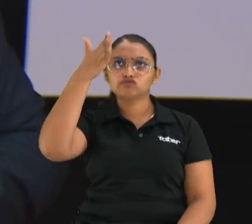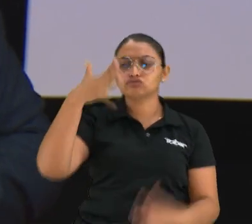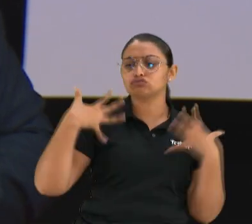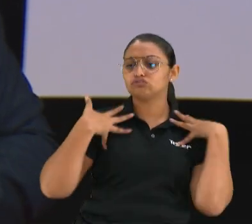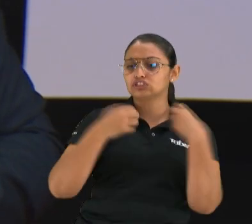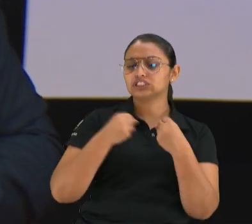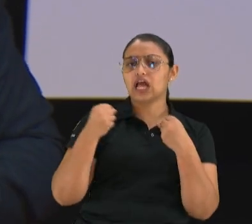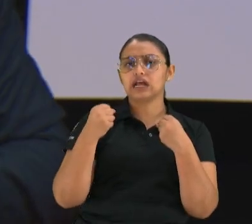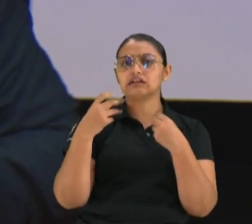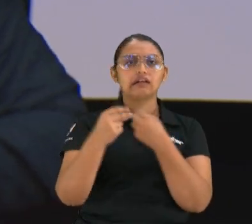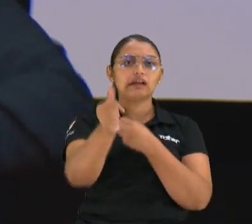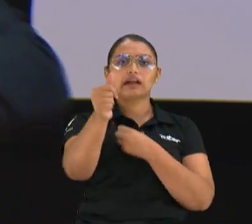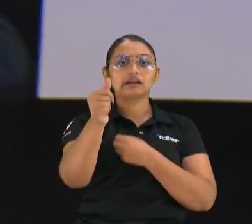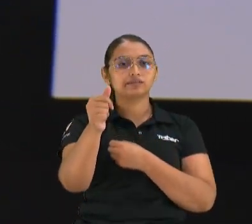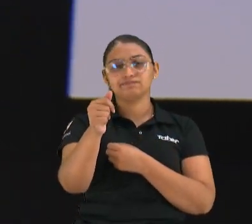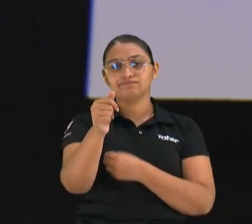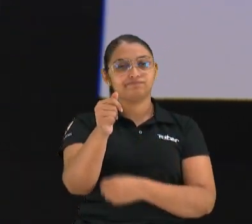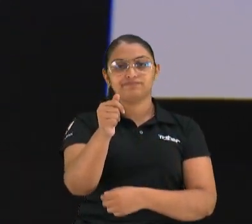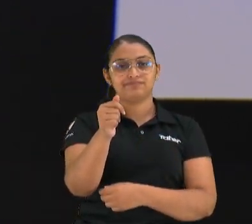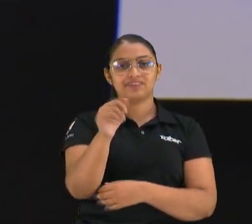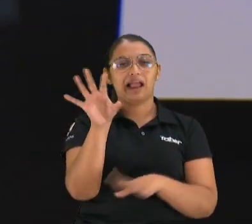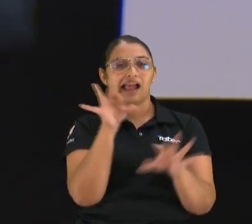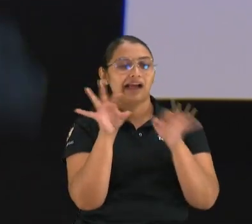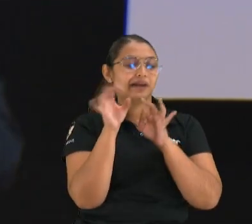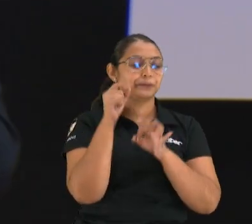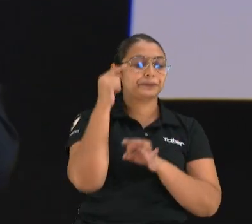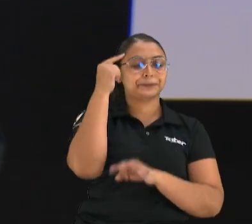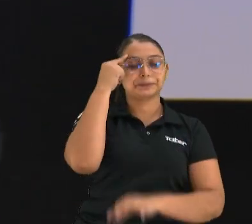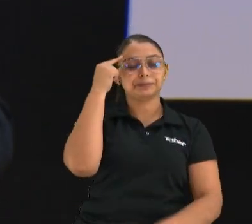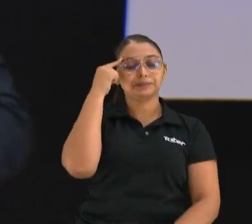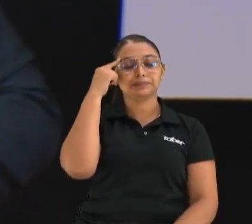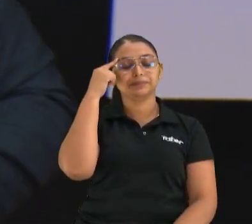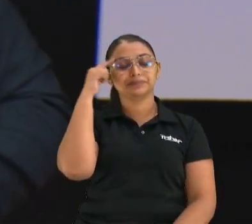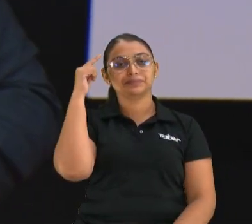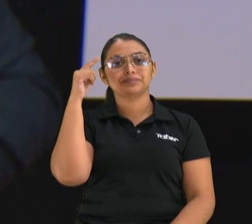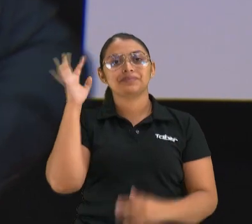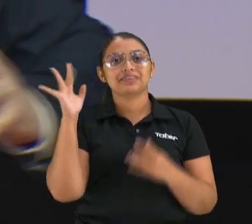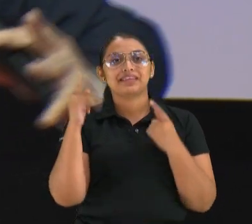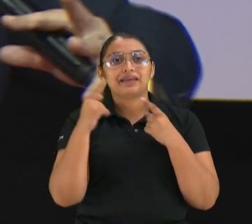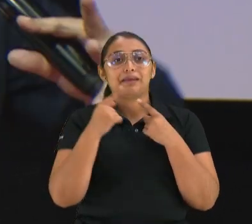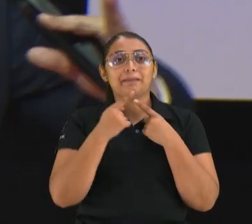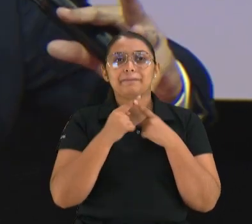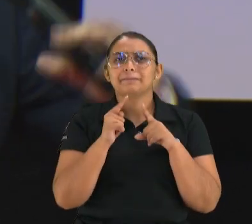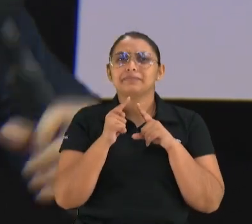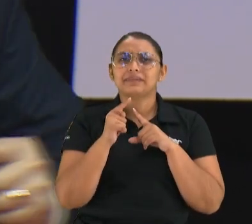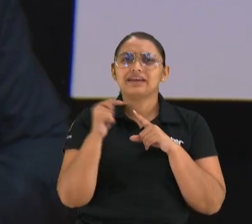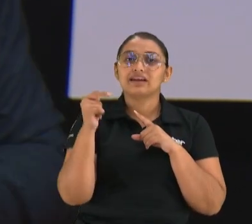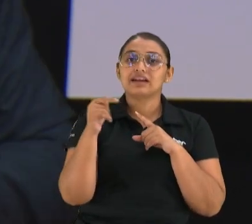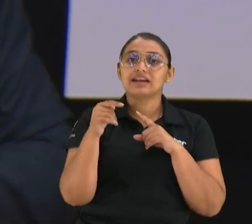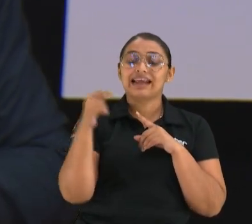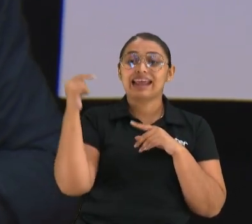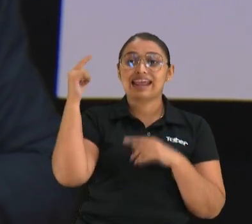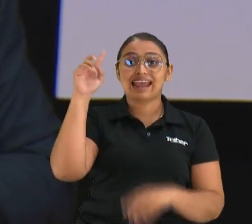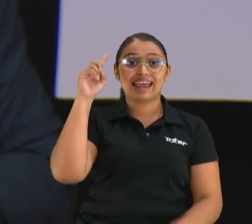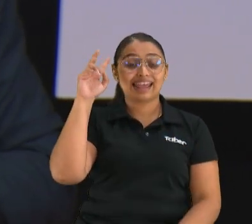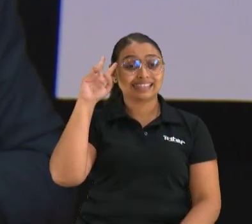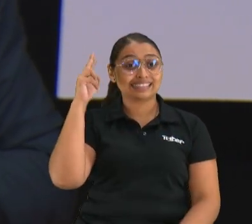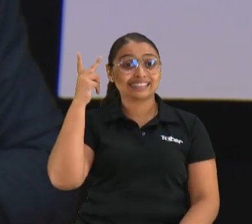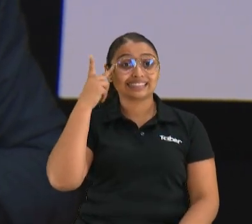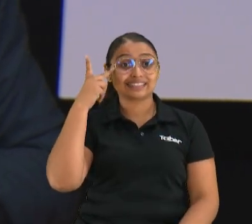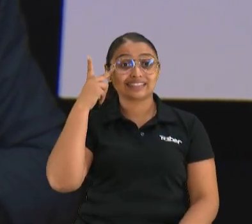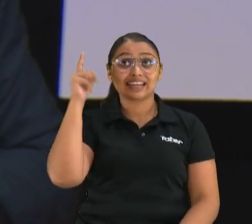el gran hoyo en la cara uno porque los que hemos pasado por esta etapa sabemos de que estamos no pero esa es una revelación natural de Dios